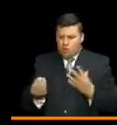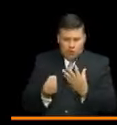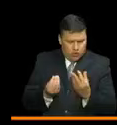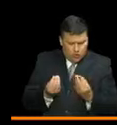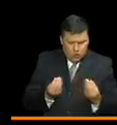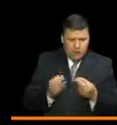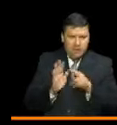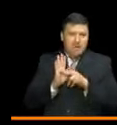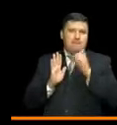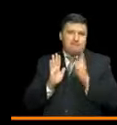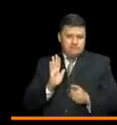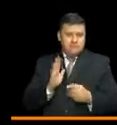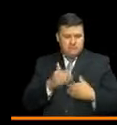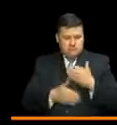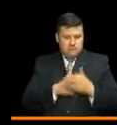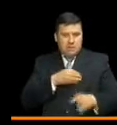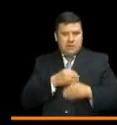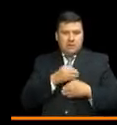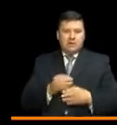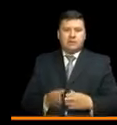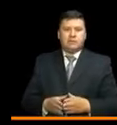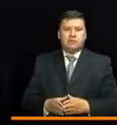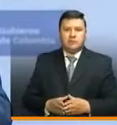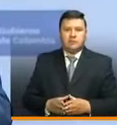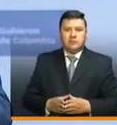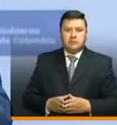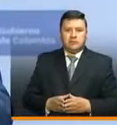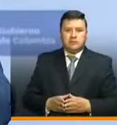de medidas que se vienen ya implementando.